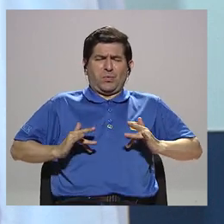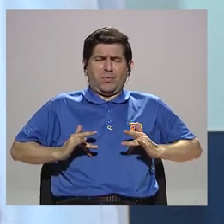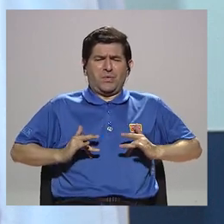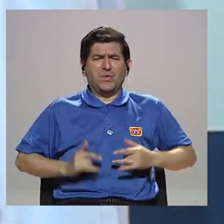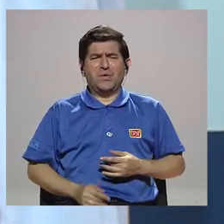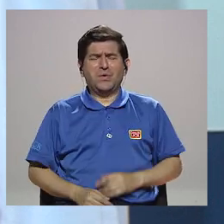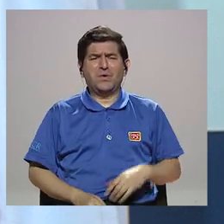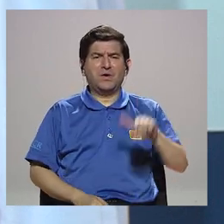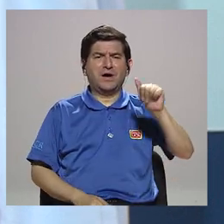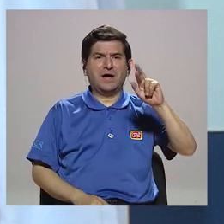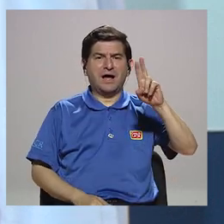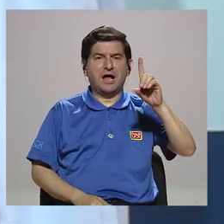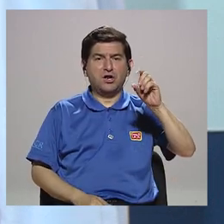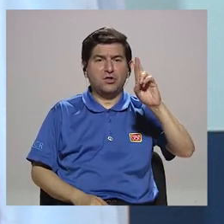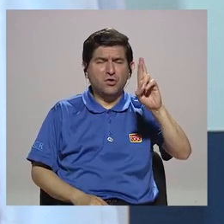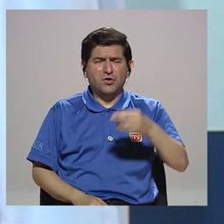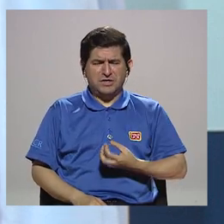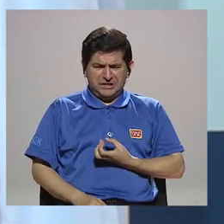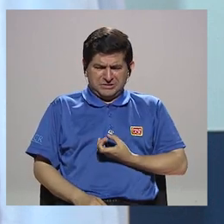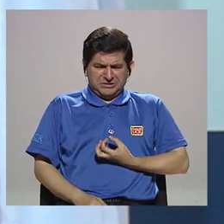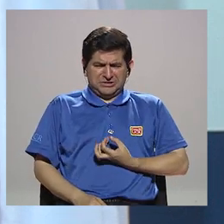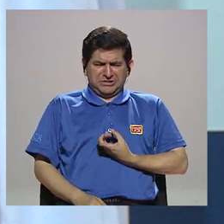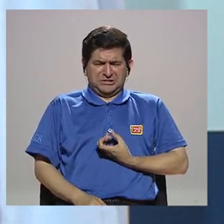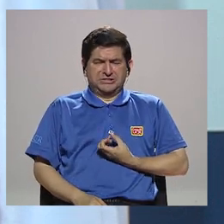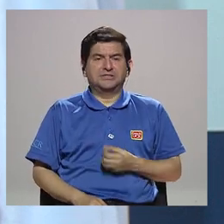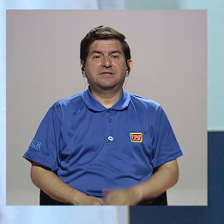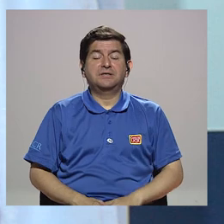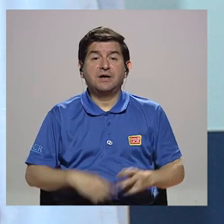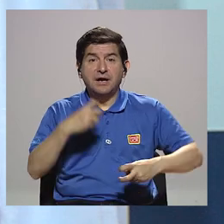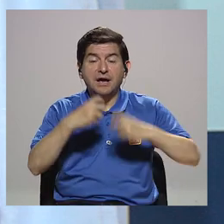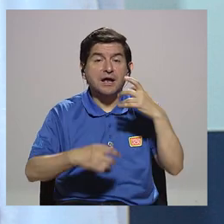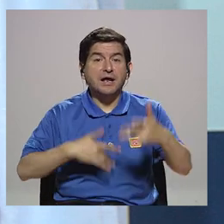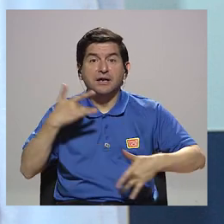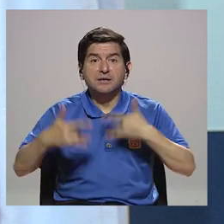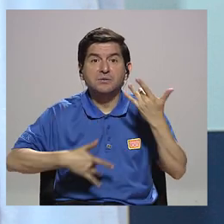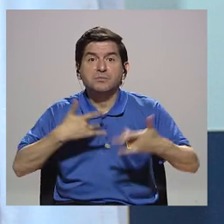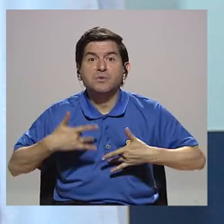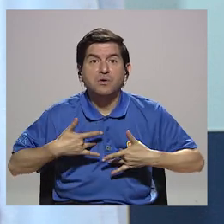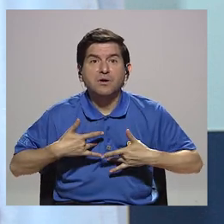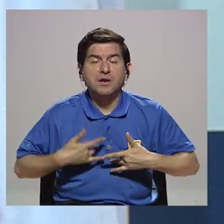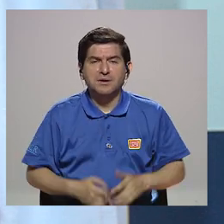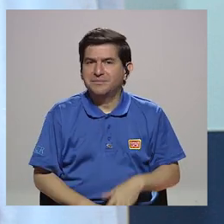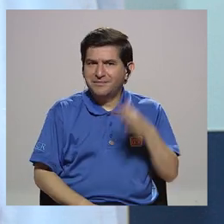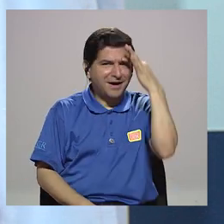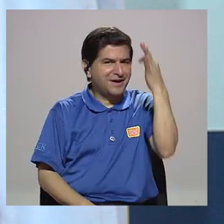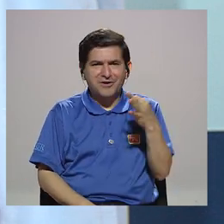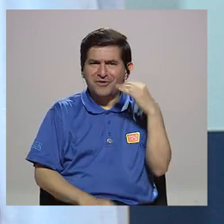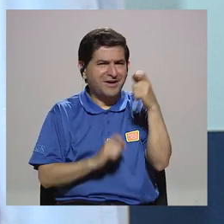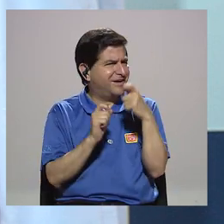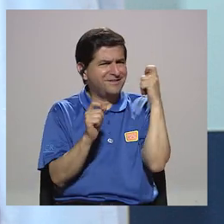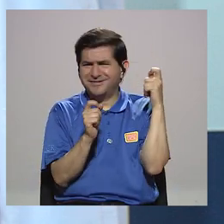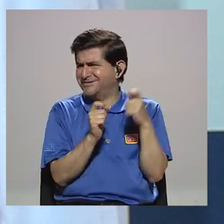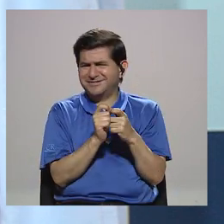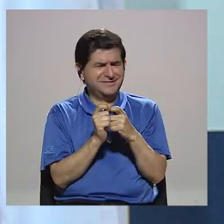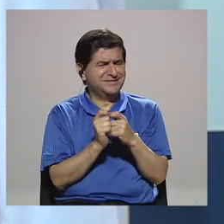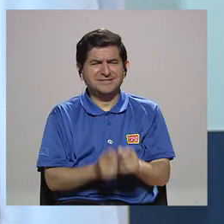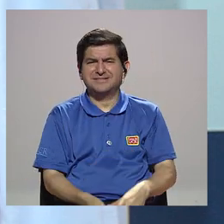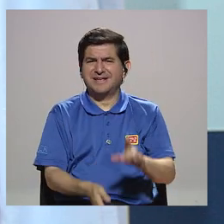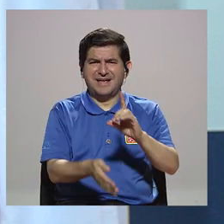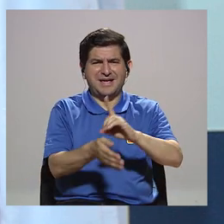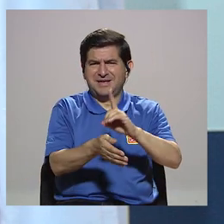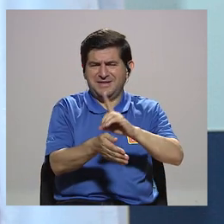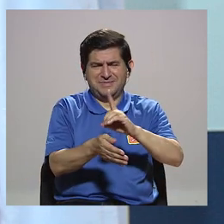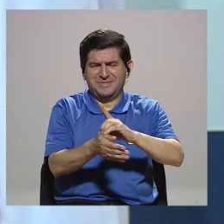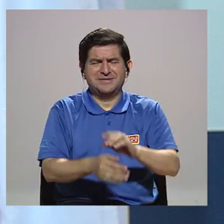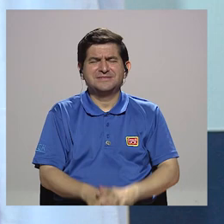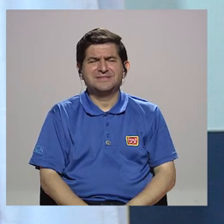vacío o ardor en la boca y el estómago. El problema con este síntoma es que no crean que es específico. En medicina,